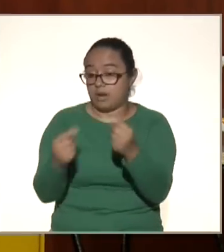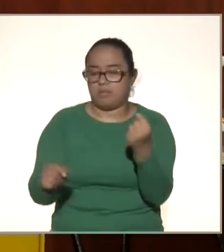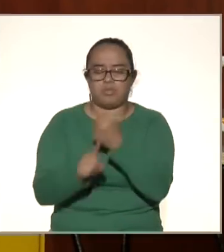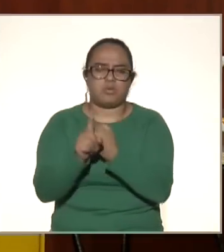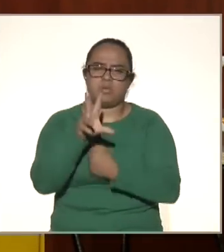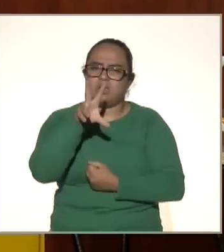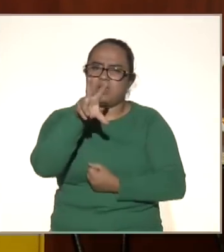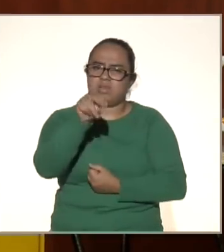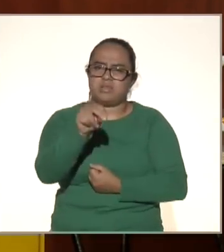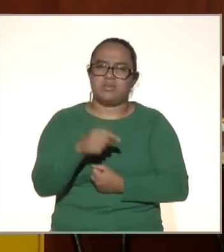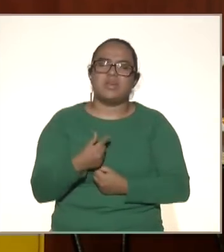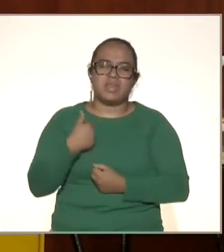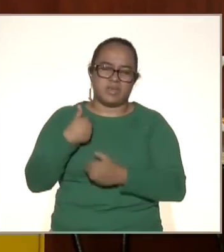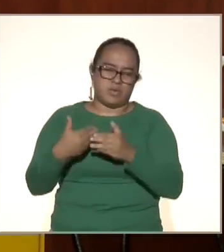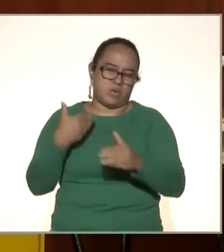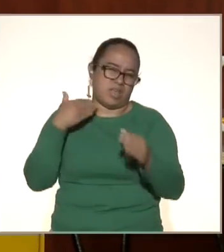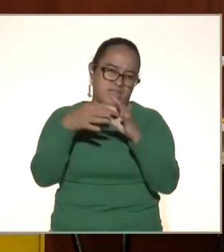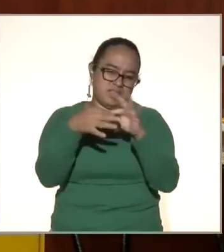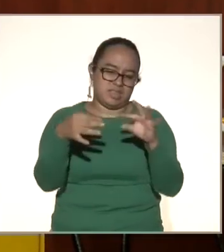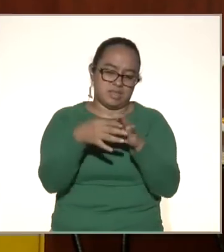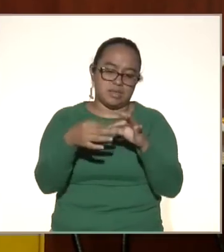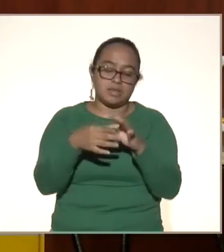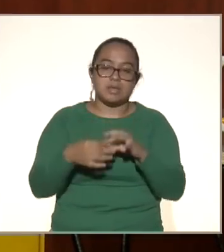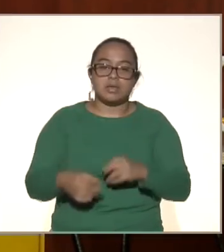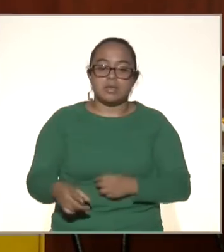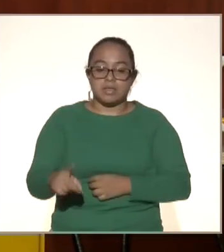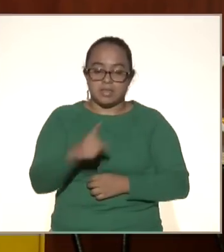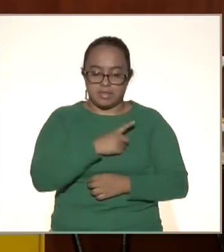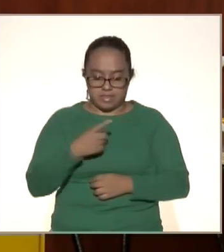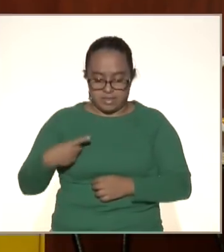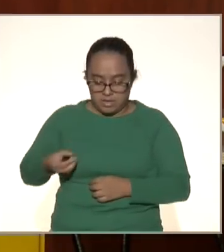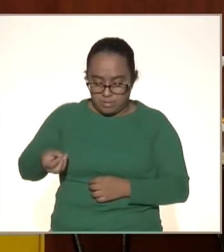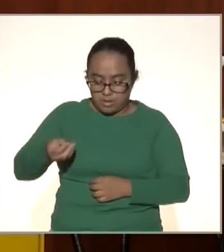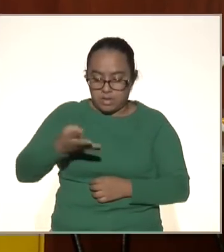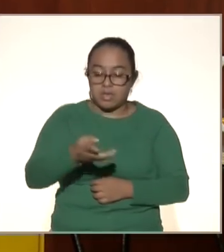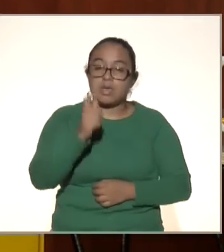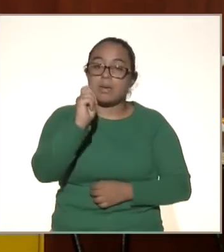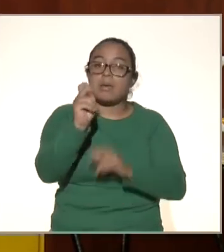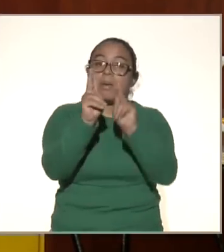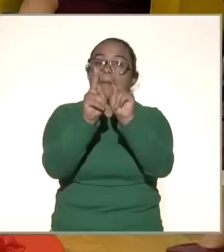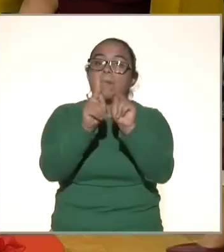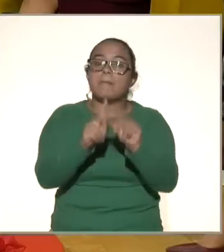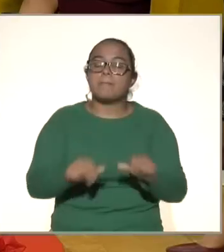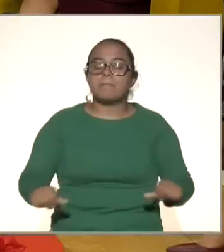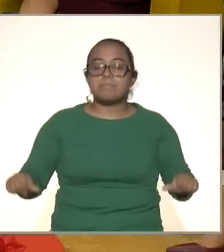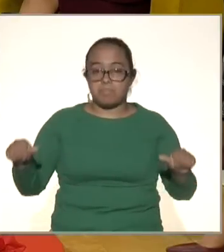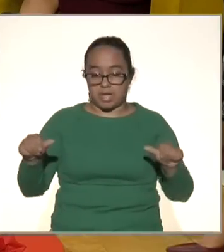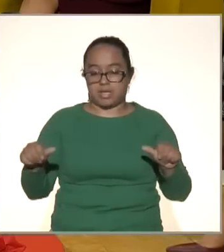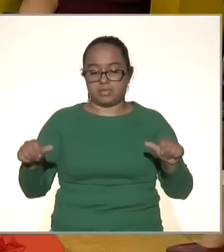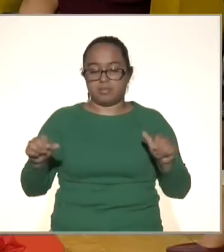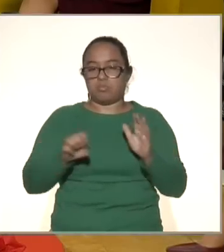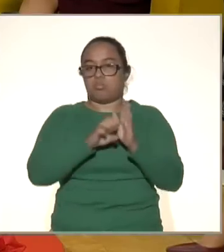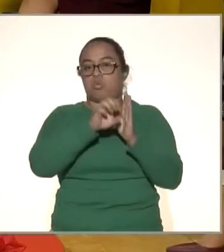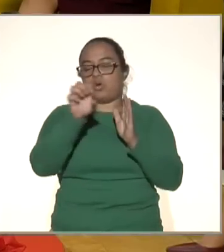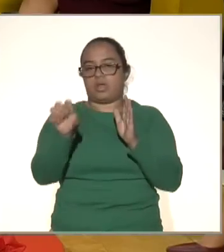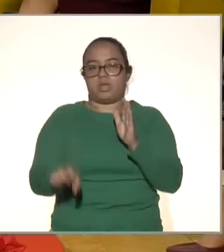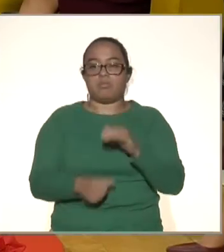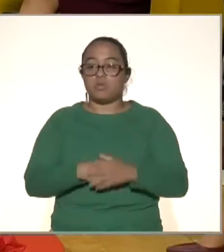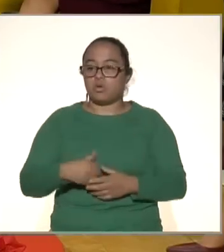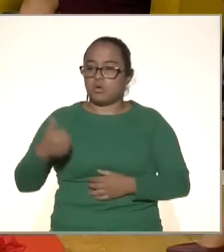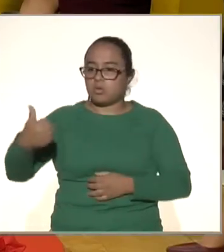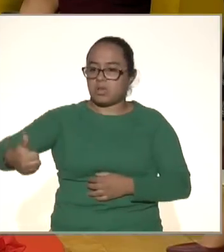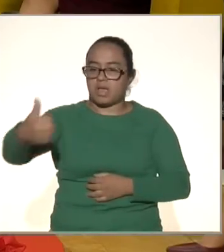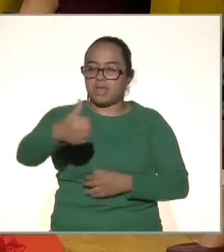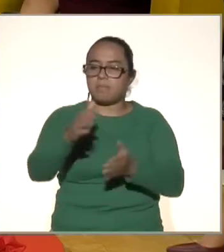mencioné durante el programa fue meter elementos de paz. ¿Ok? Meter que llevemos para que cada quien llegue